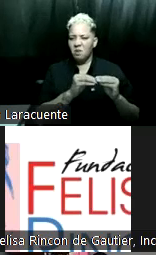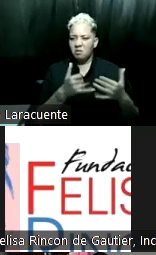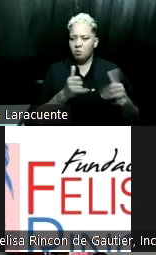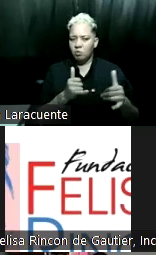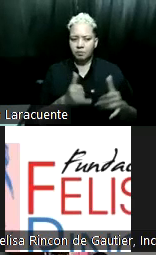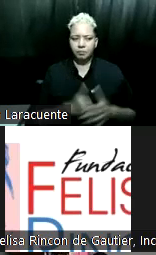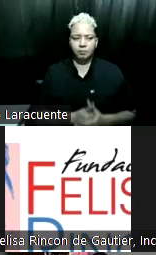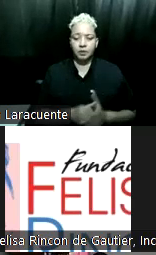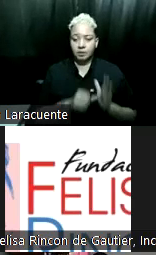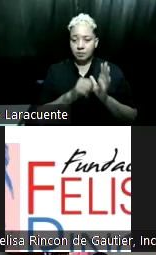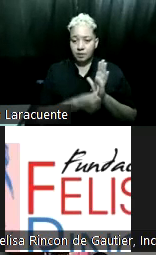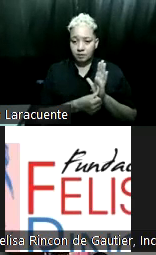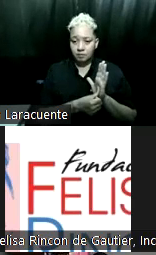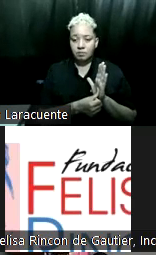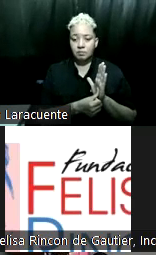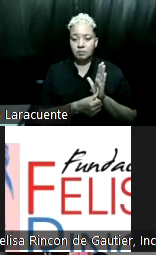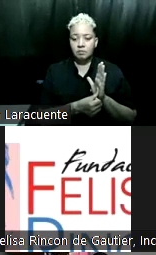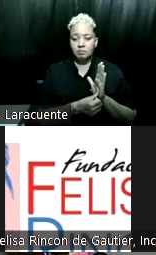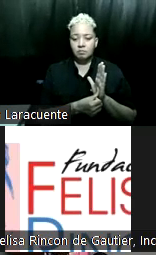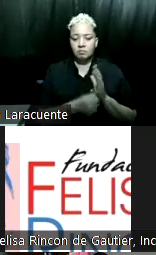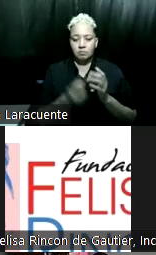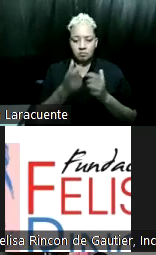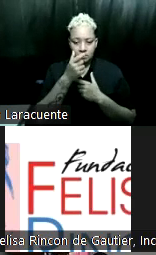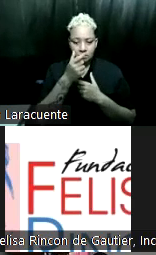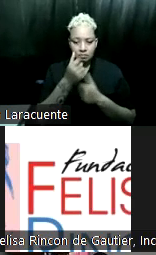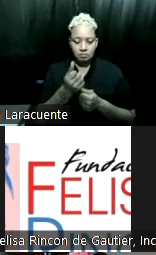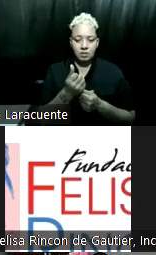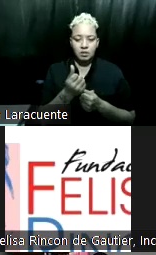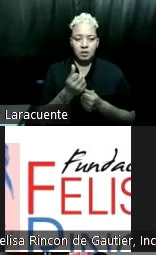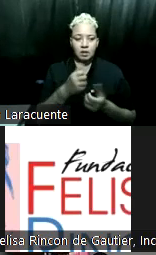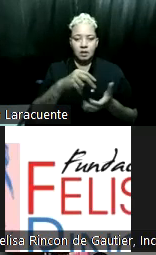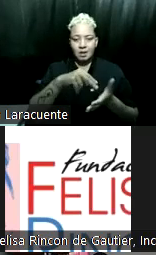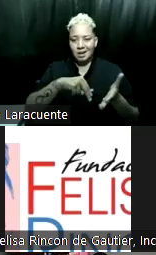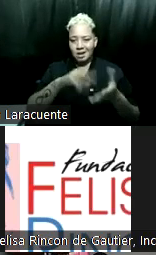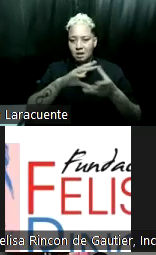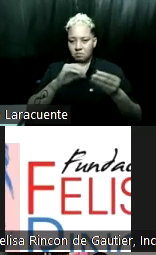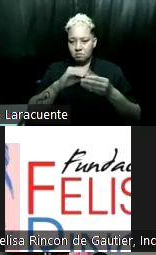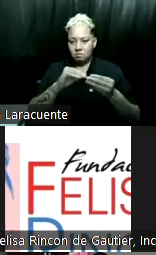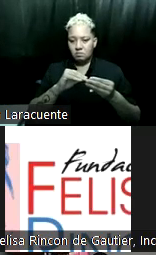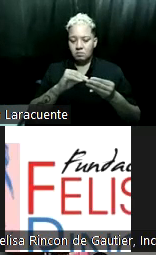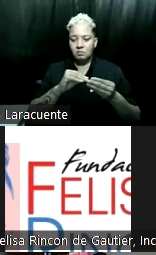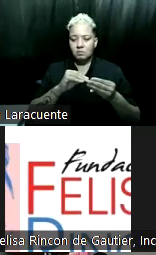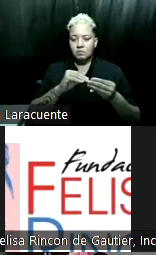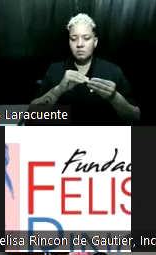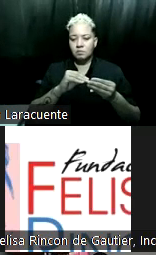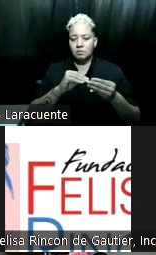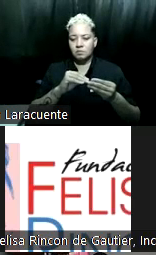hago hincapié en que mi interés es leer el narrativo, y